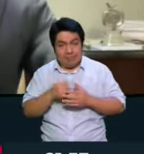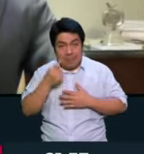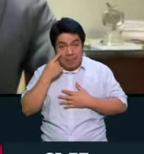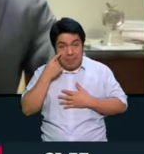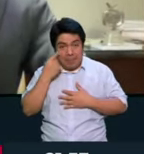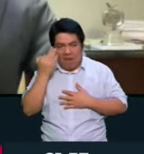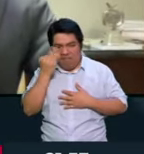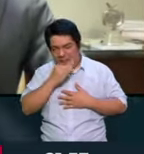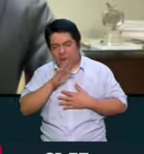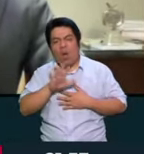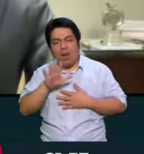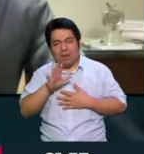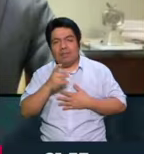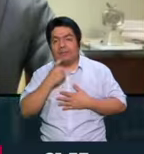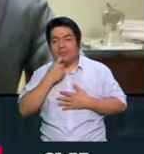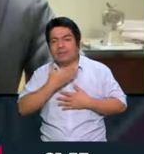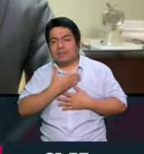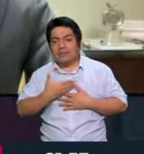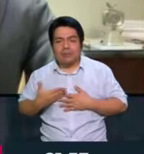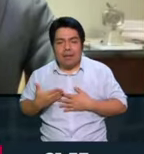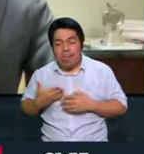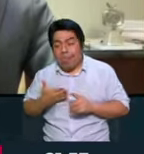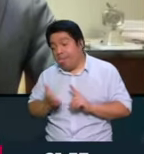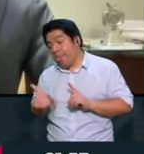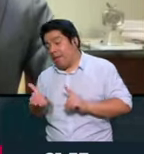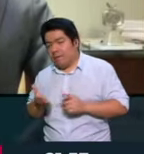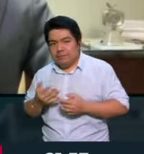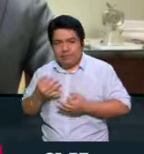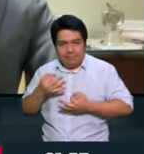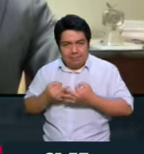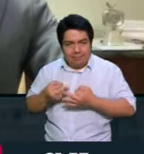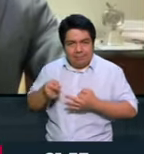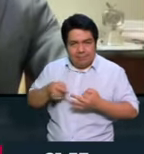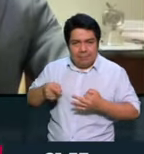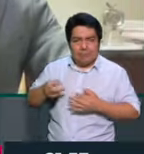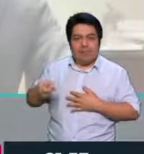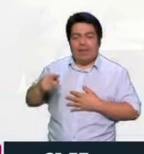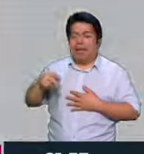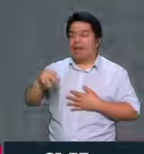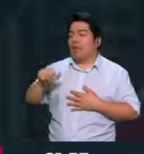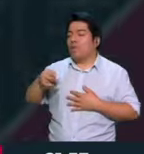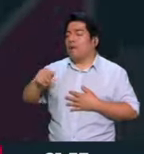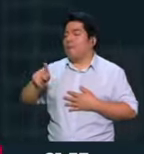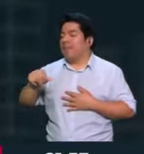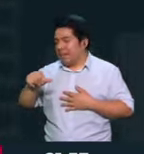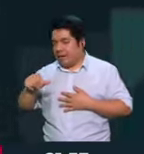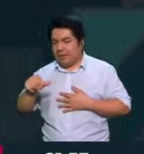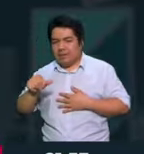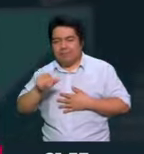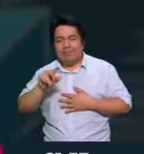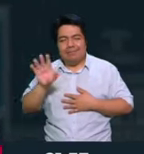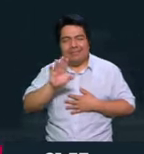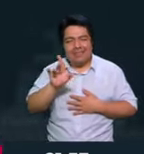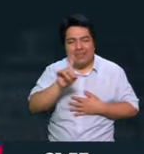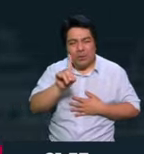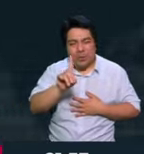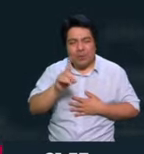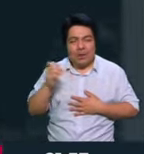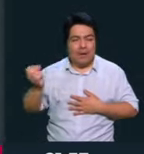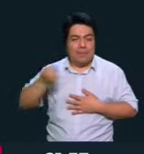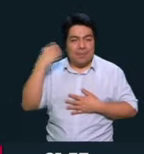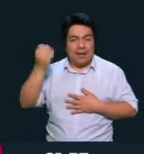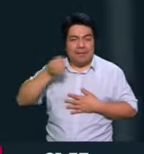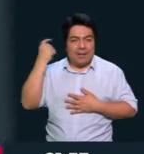el presidente López Obrador amagó con juicio político a la ministra Norma Piña. Justamente en la conferencia